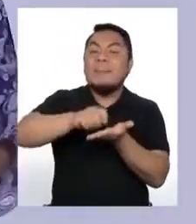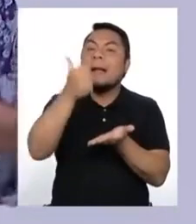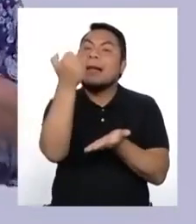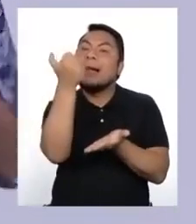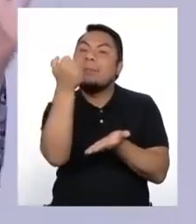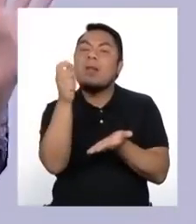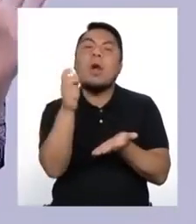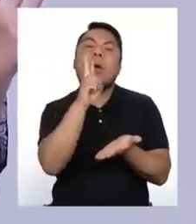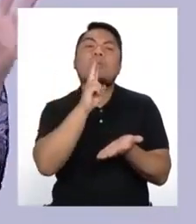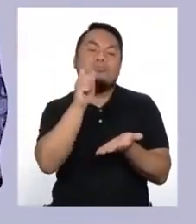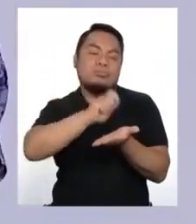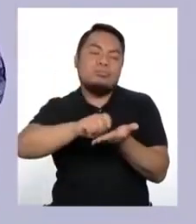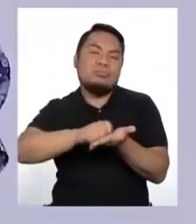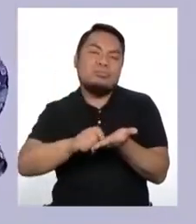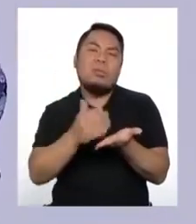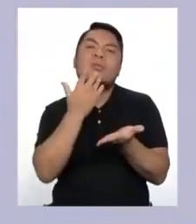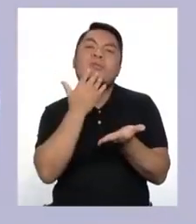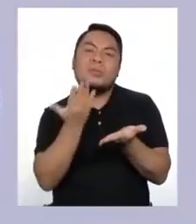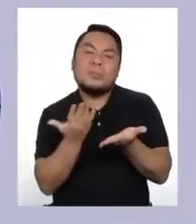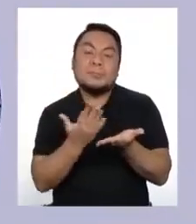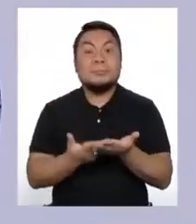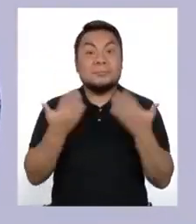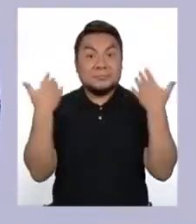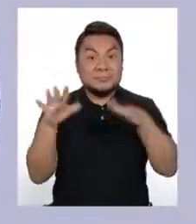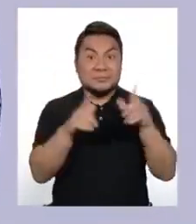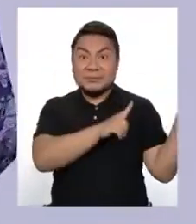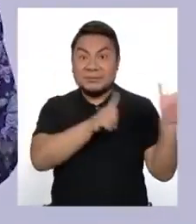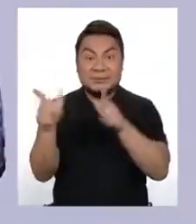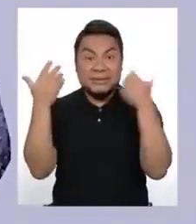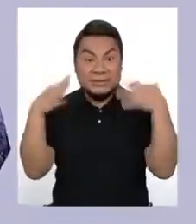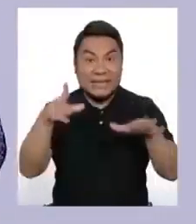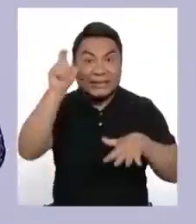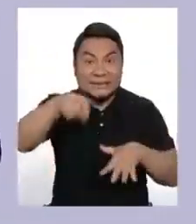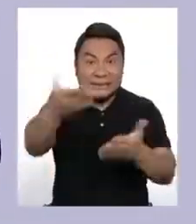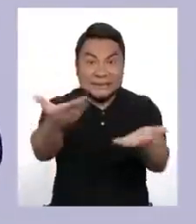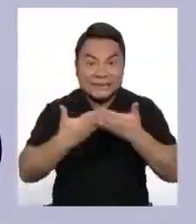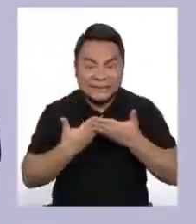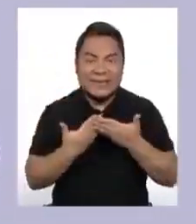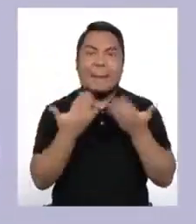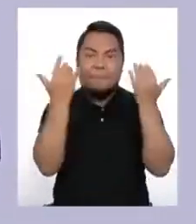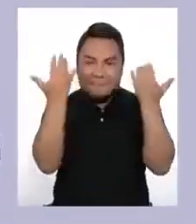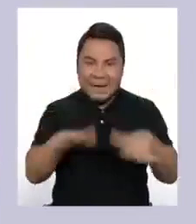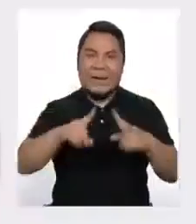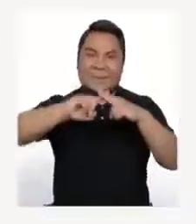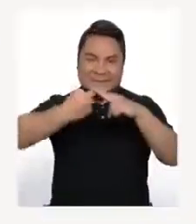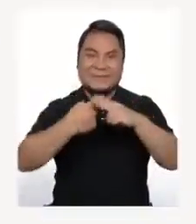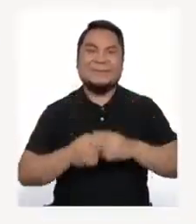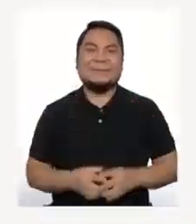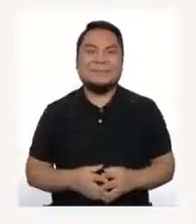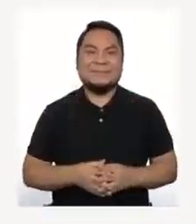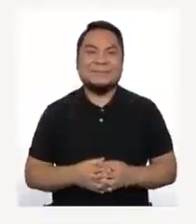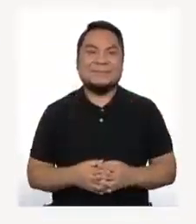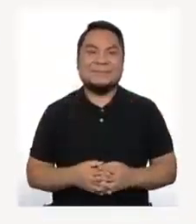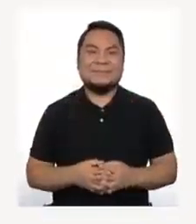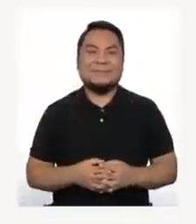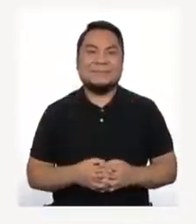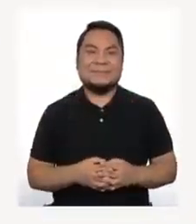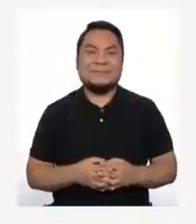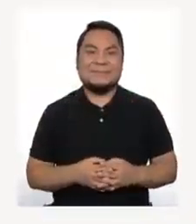plumón. ¿Están listos? ¿Ya tienen todo el material necesario? ¡Vamos, apúrense, que empezamos!